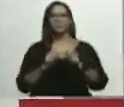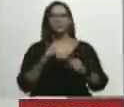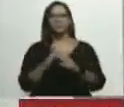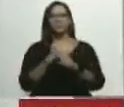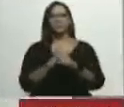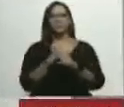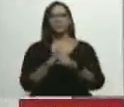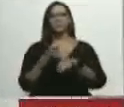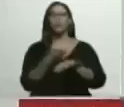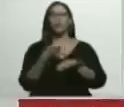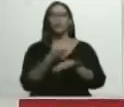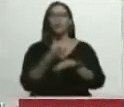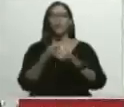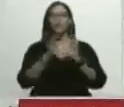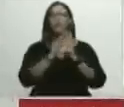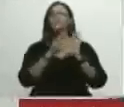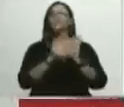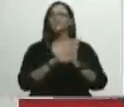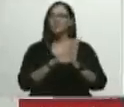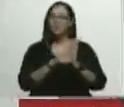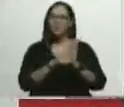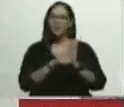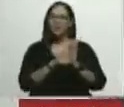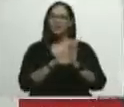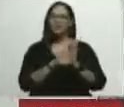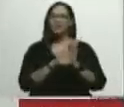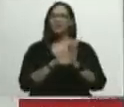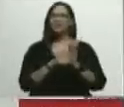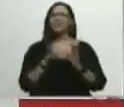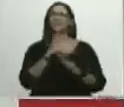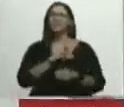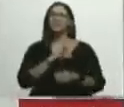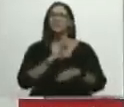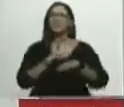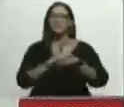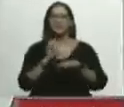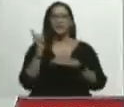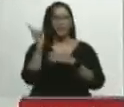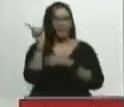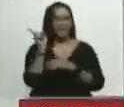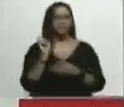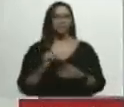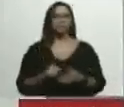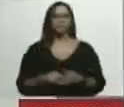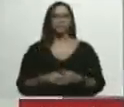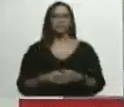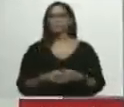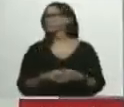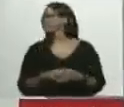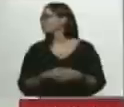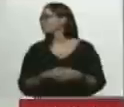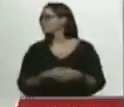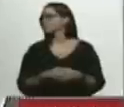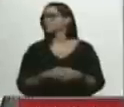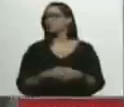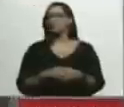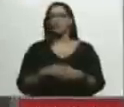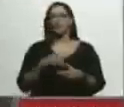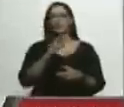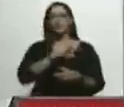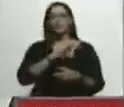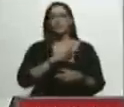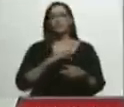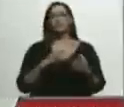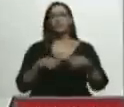trabajando con el gobierno constitucional de sociedad civil el de ellos pues el sector privado y el pueblo Ecuatoriano